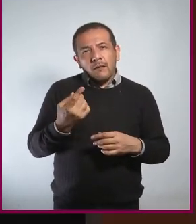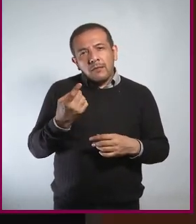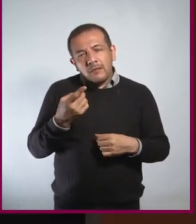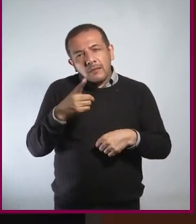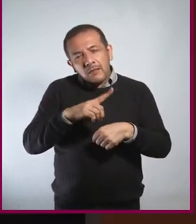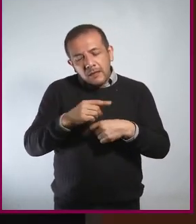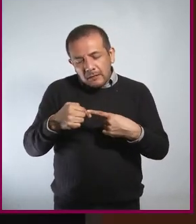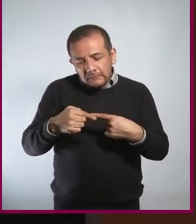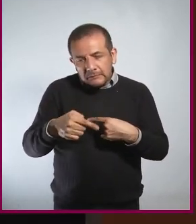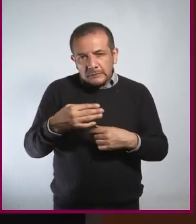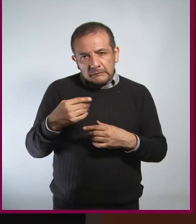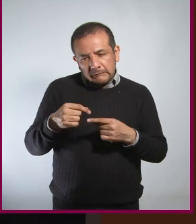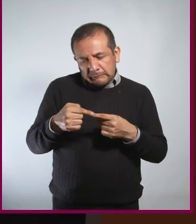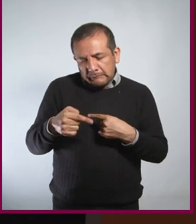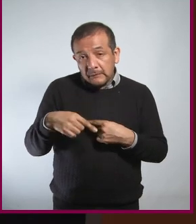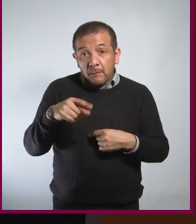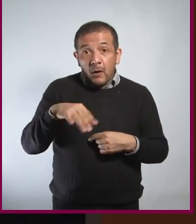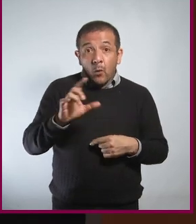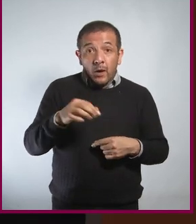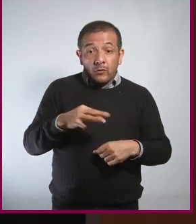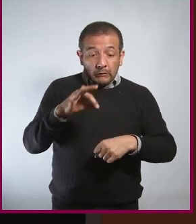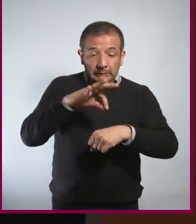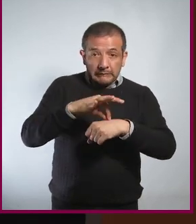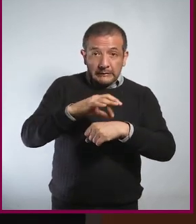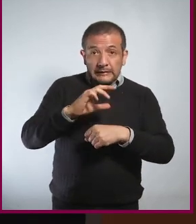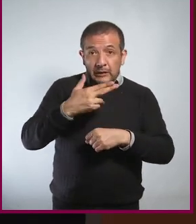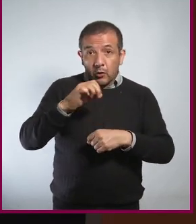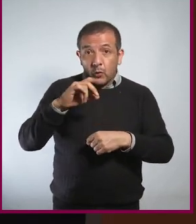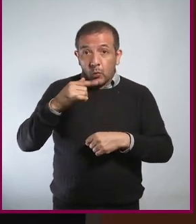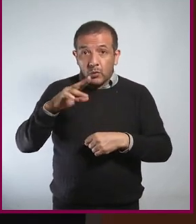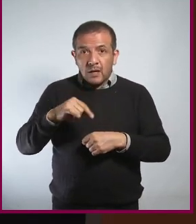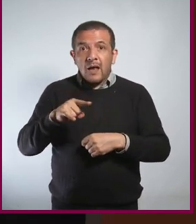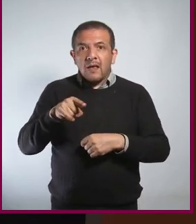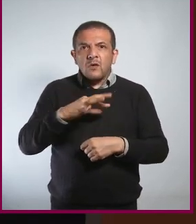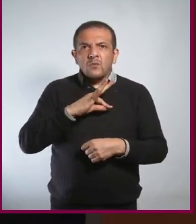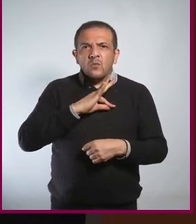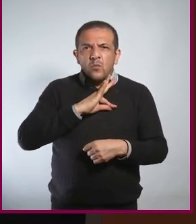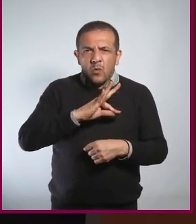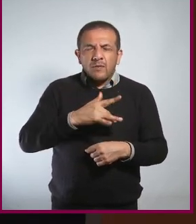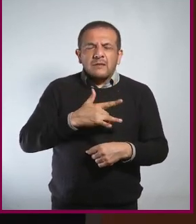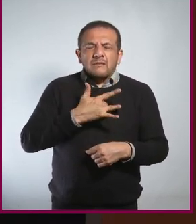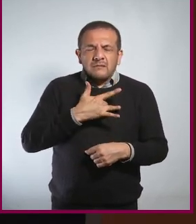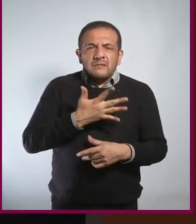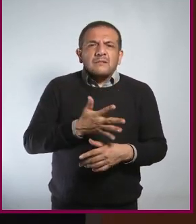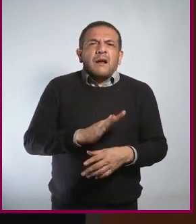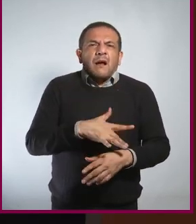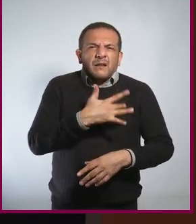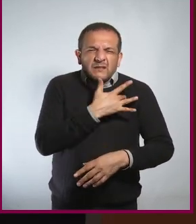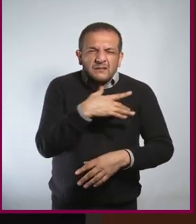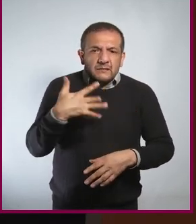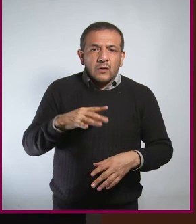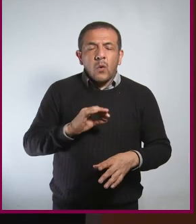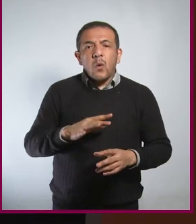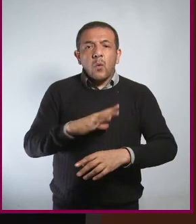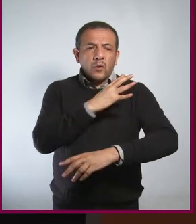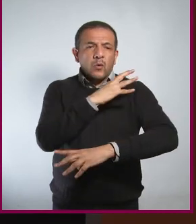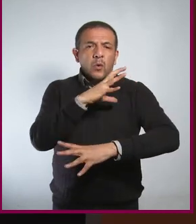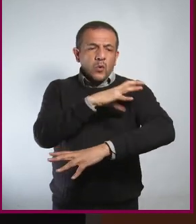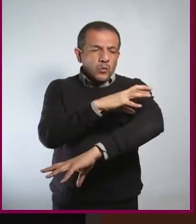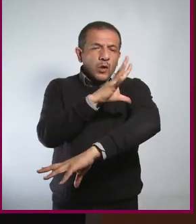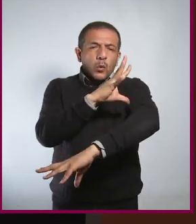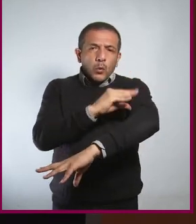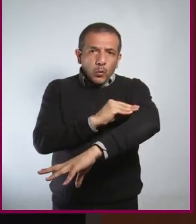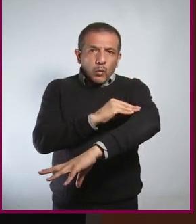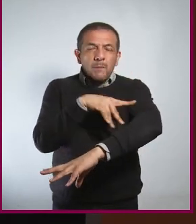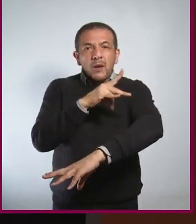días. Sin embargo, hay personas que después de adquirir chikungunya pueden persistir con dolor de articulaciones o incluso que se les inflamen y que